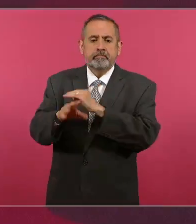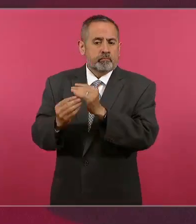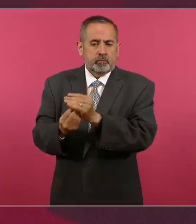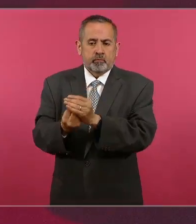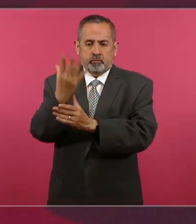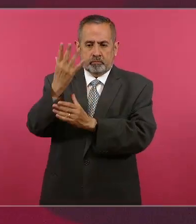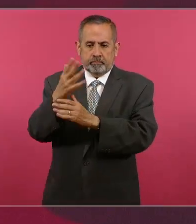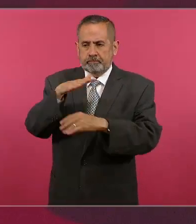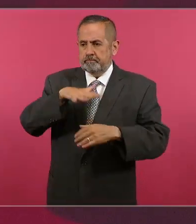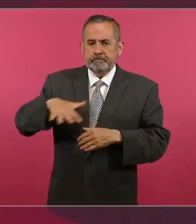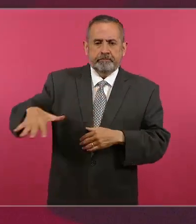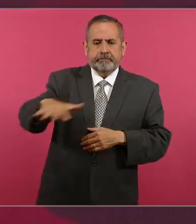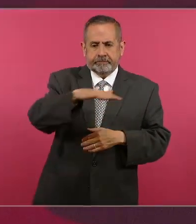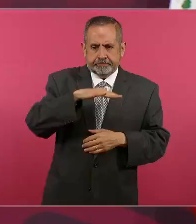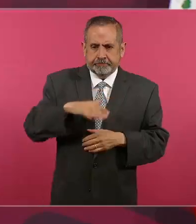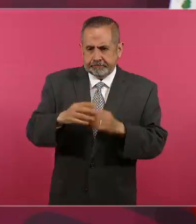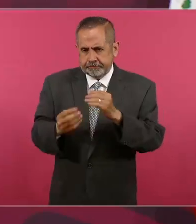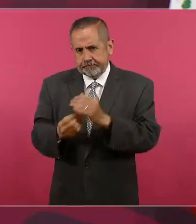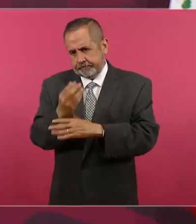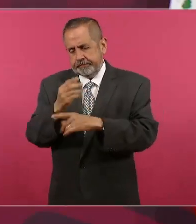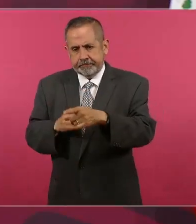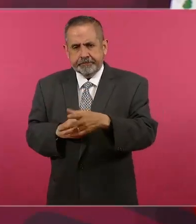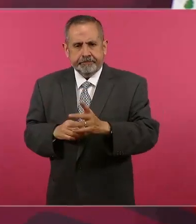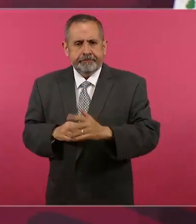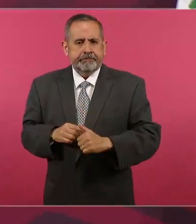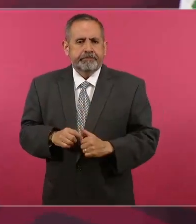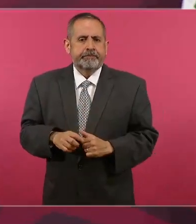nueva que al mismo tiempo